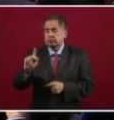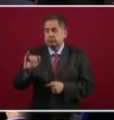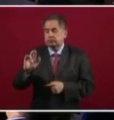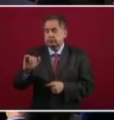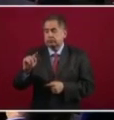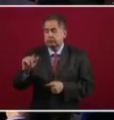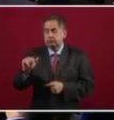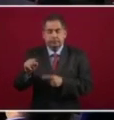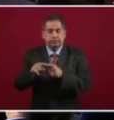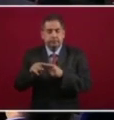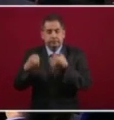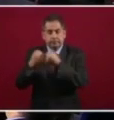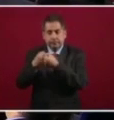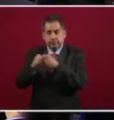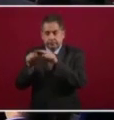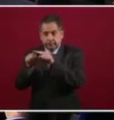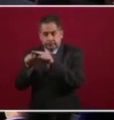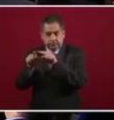viene toda la frontera,